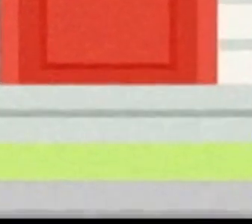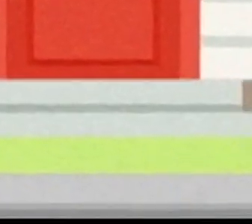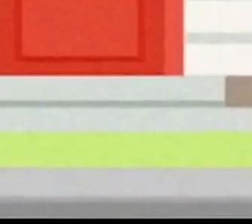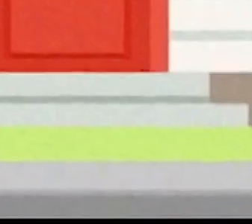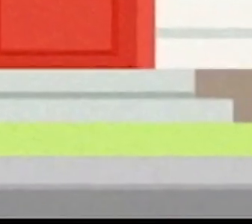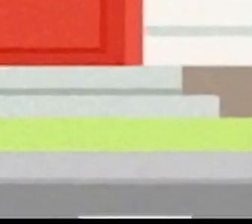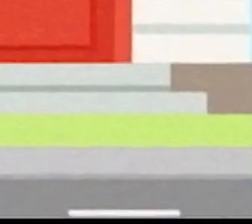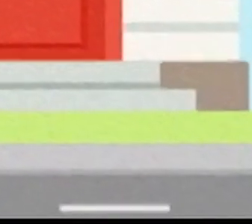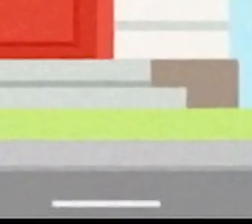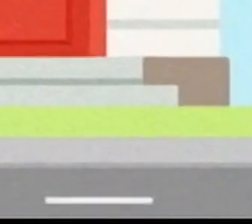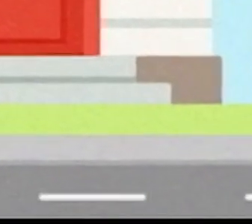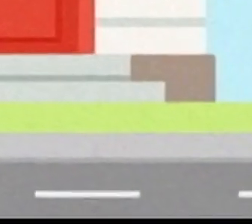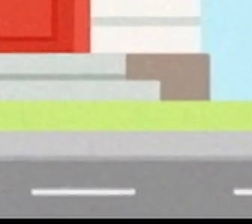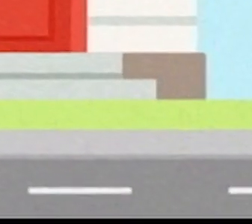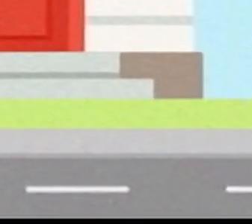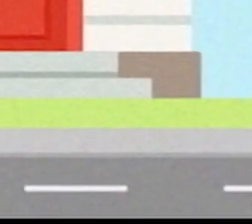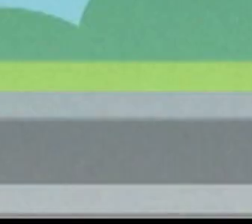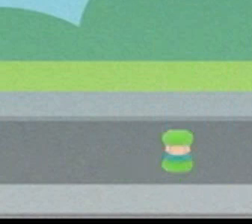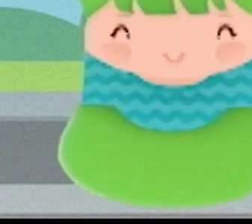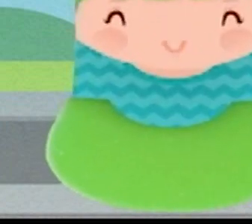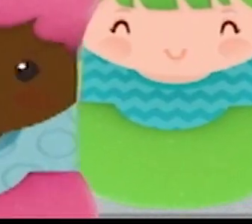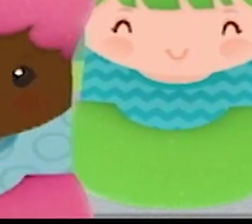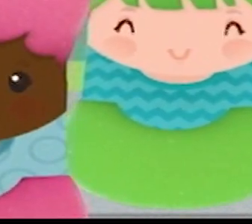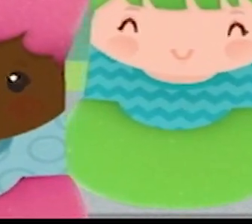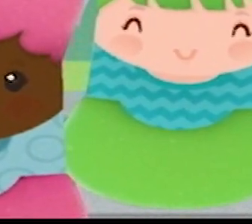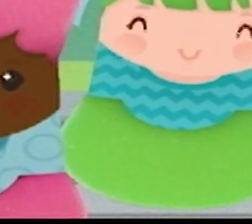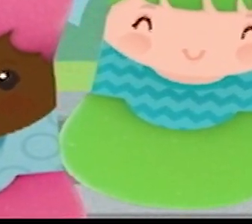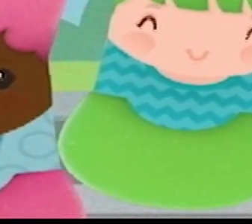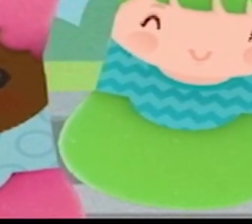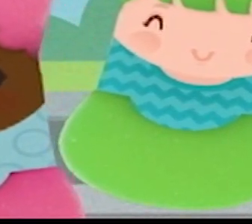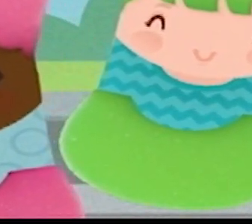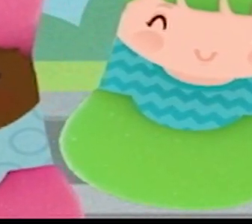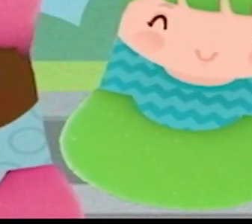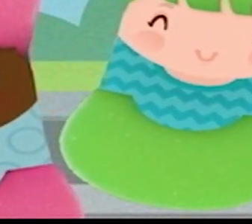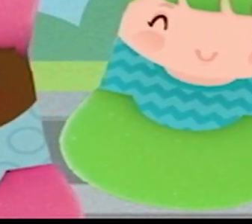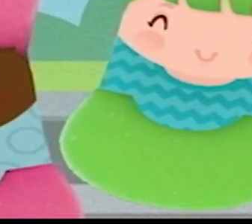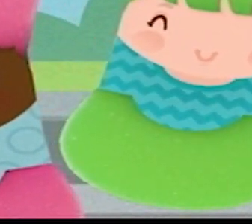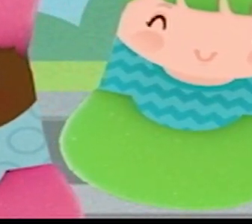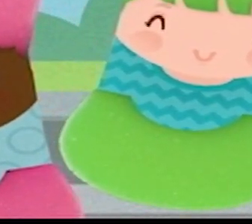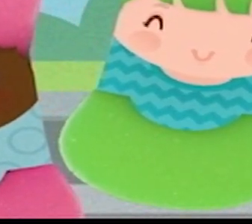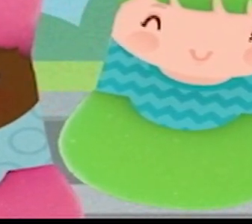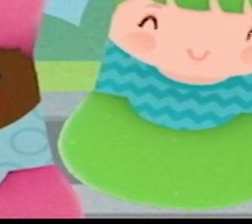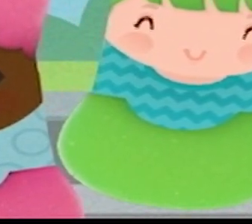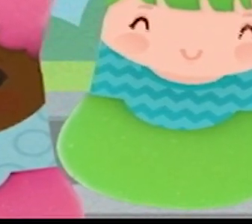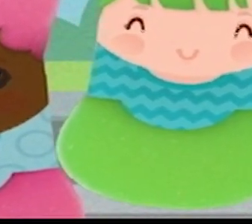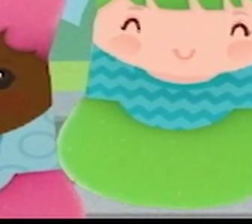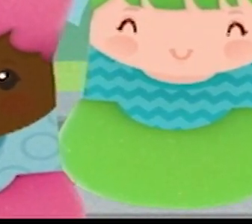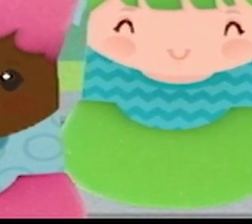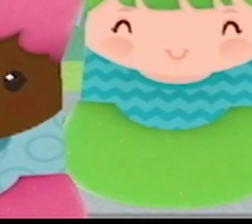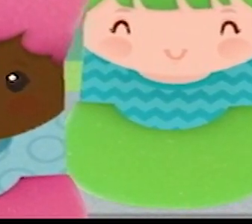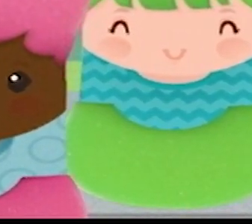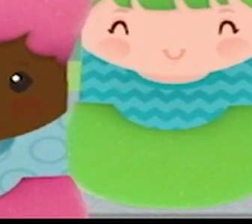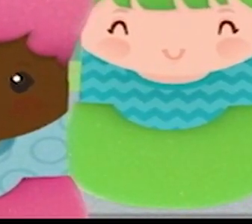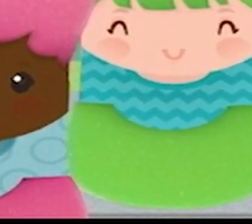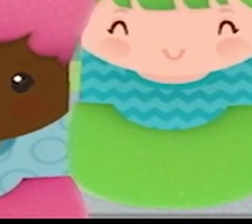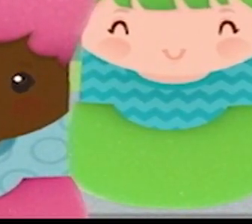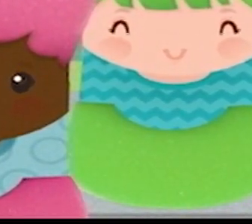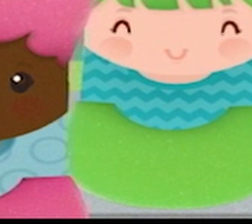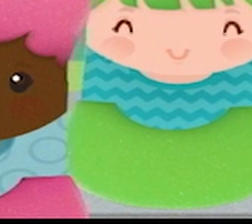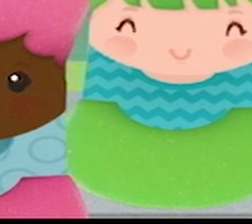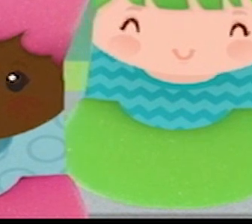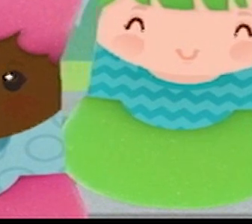personas. ¡Aprendamos en casa! Consultas 1147, denuncias 911, línea adolescente